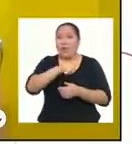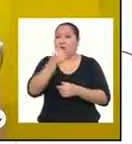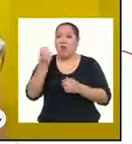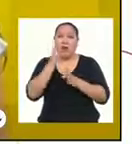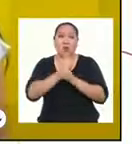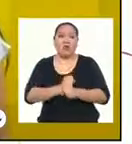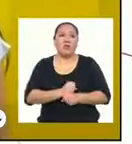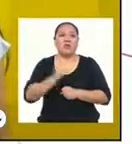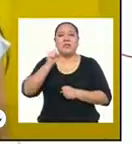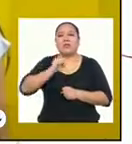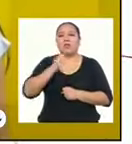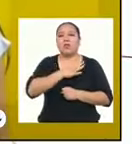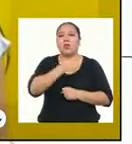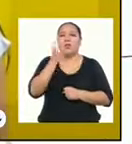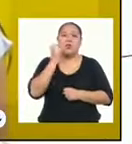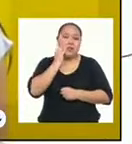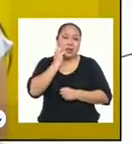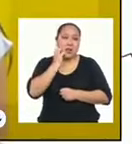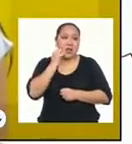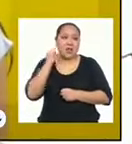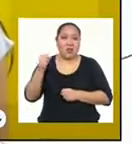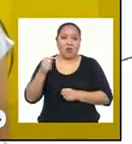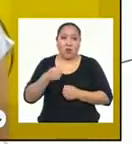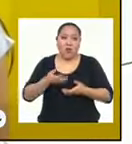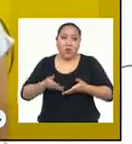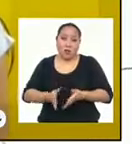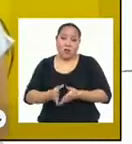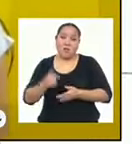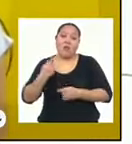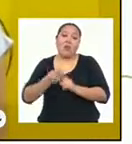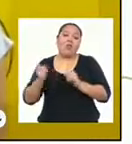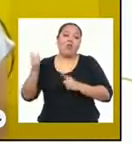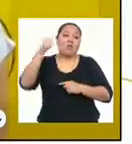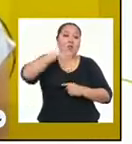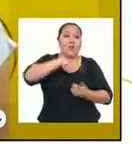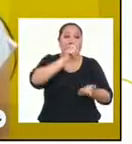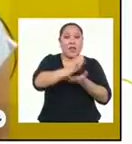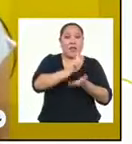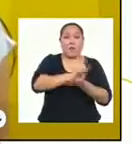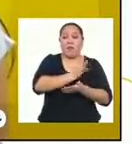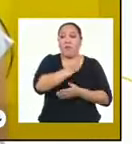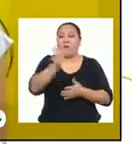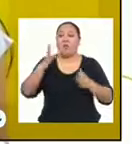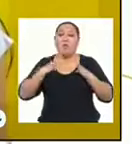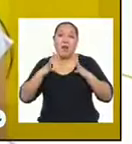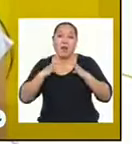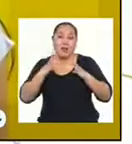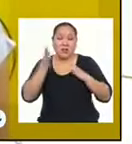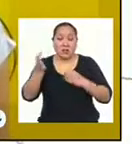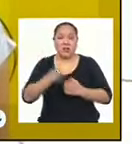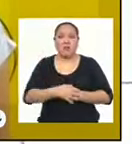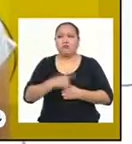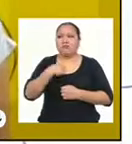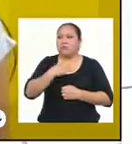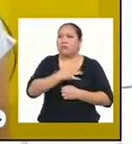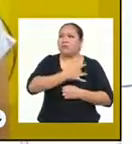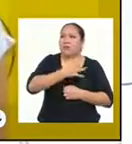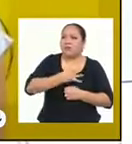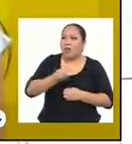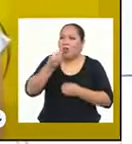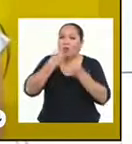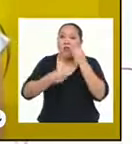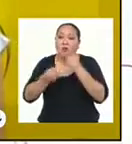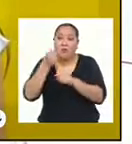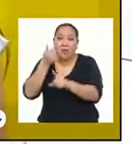Sí, he viajado a Chiclayo. Soy de ahí, pero vivo en Lima. Suelo ir de vacaciones y lo que he experimentado es sobre sus